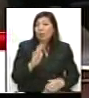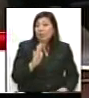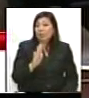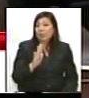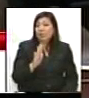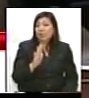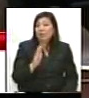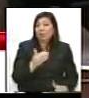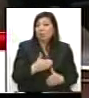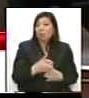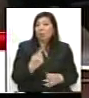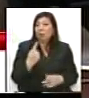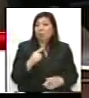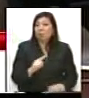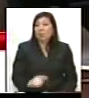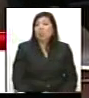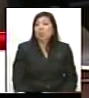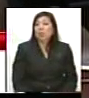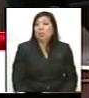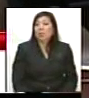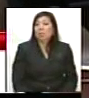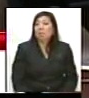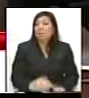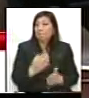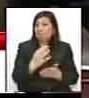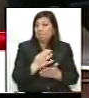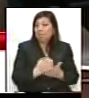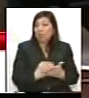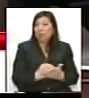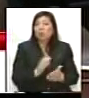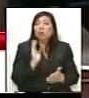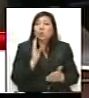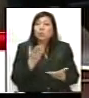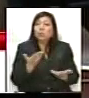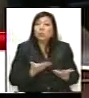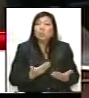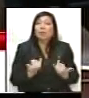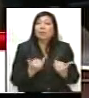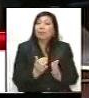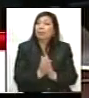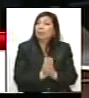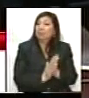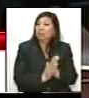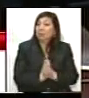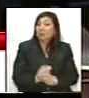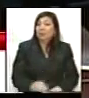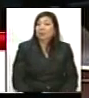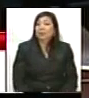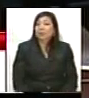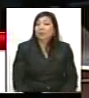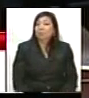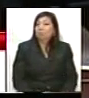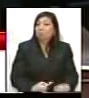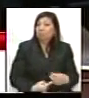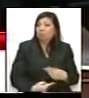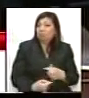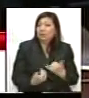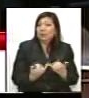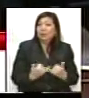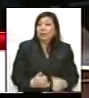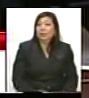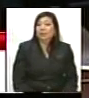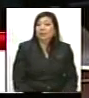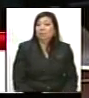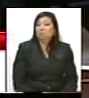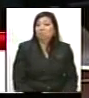partes por millón que es para que sea menos contaminante el beneficio dicho sea de paso se ha venido dando